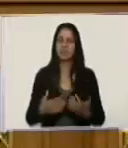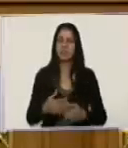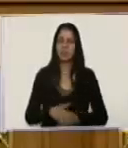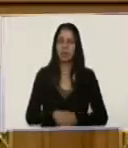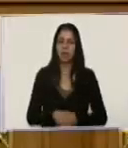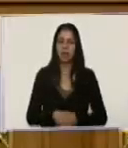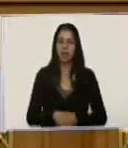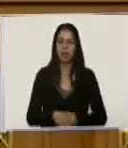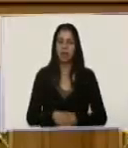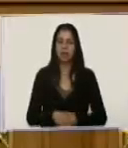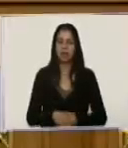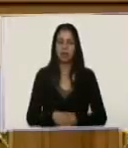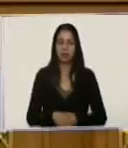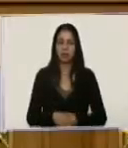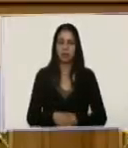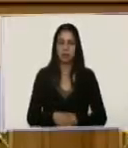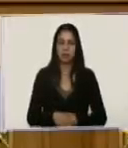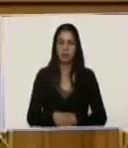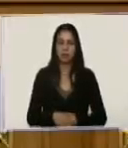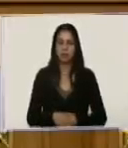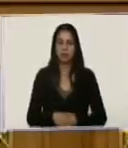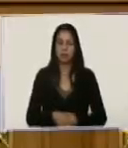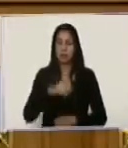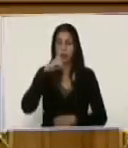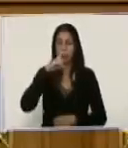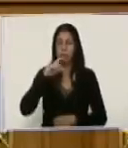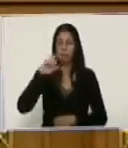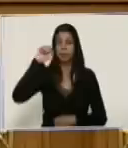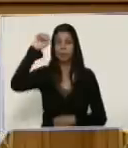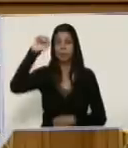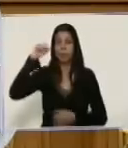más de Nicolás Maduro?